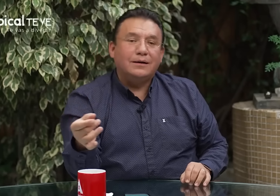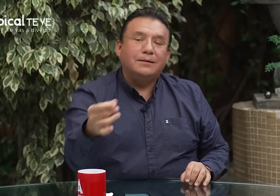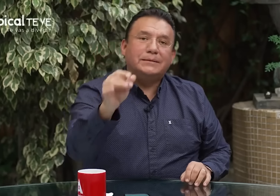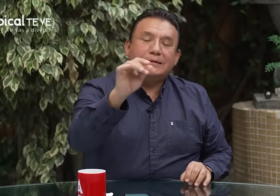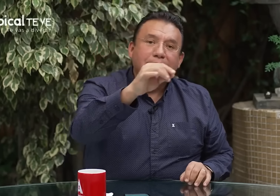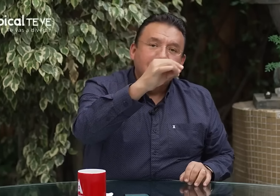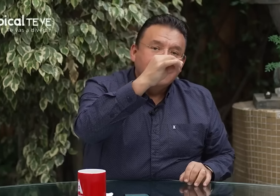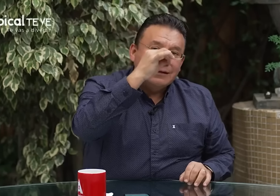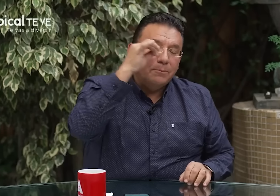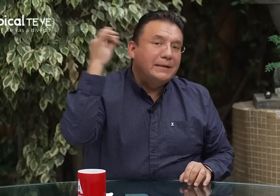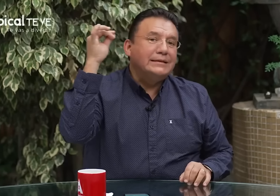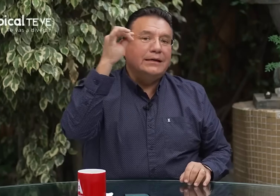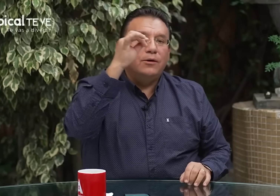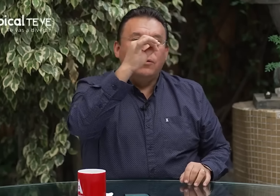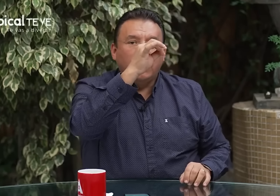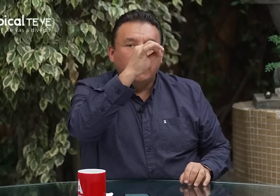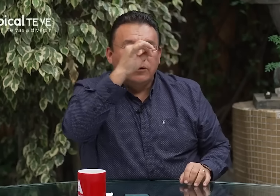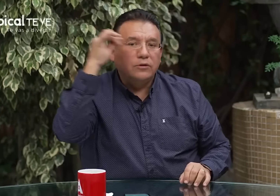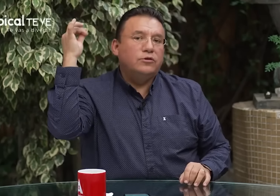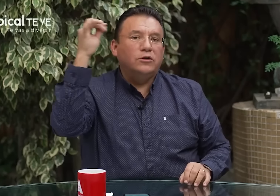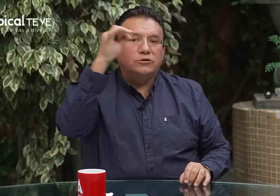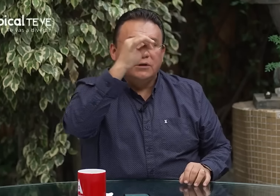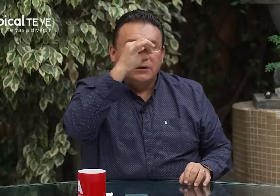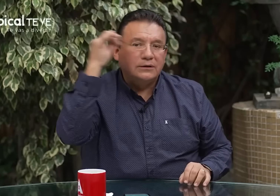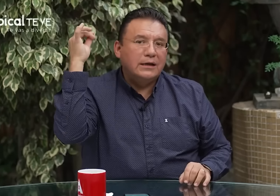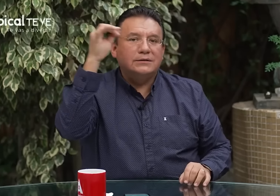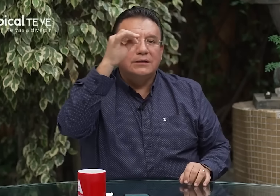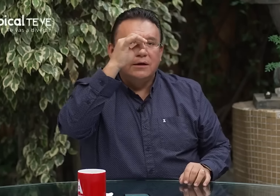contar lo que le va a pasar. Se lo pasa así,